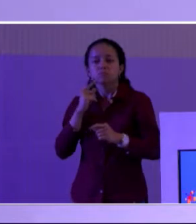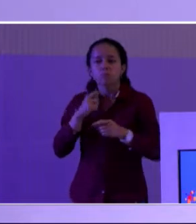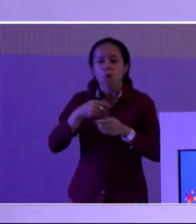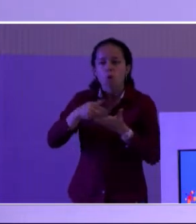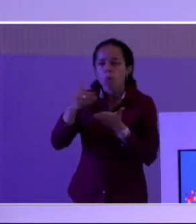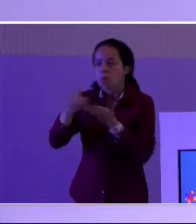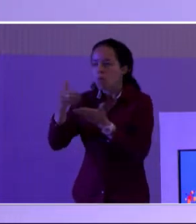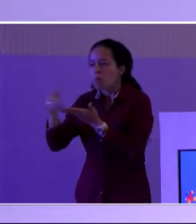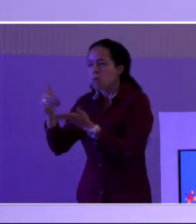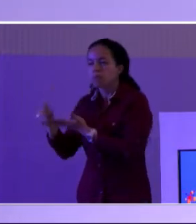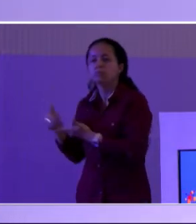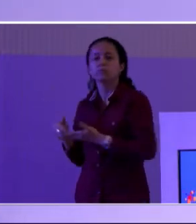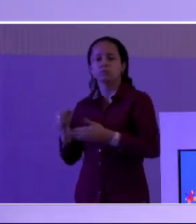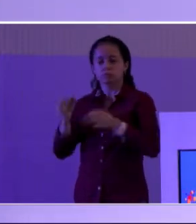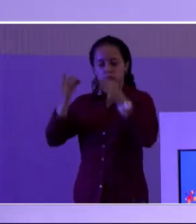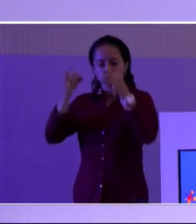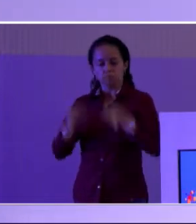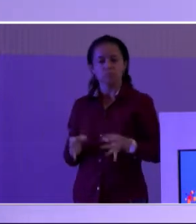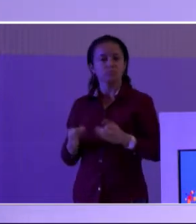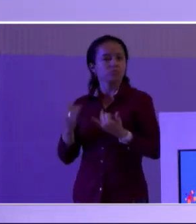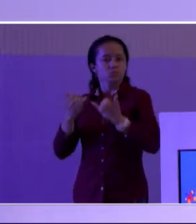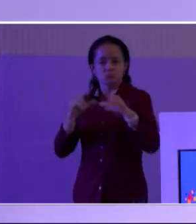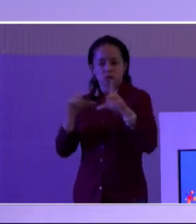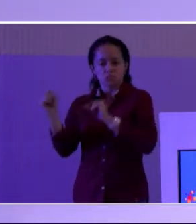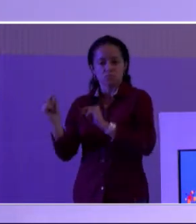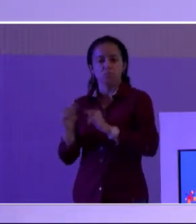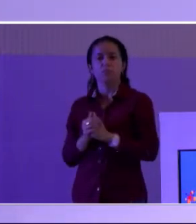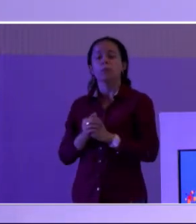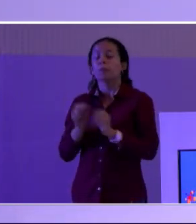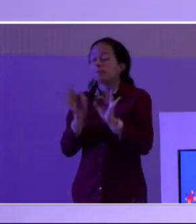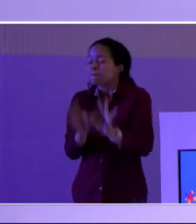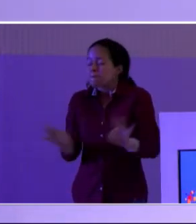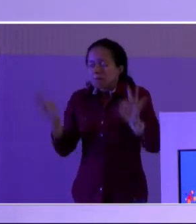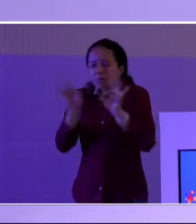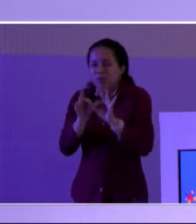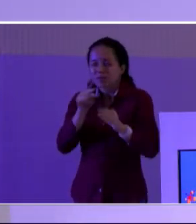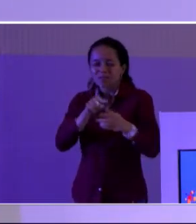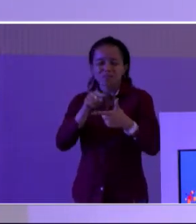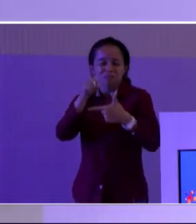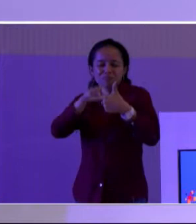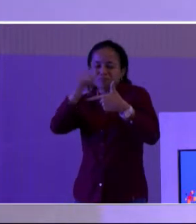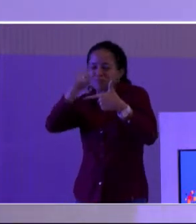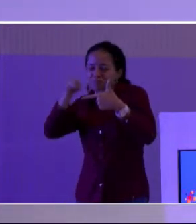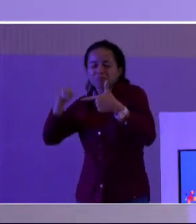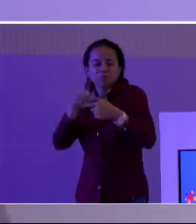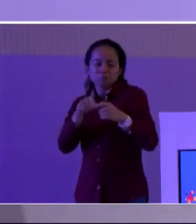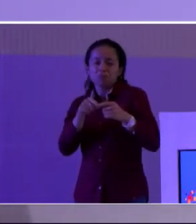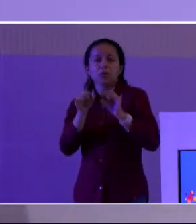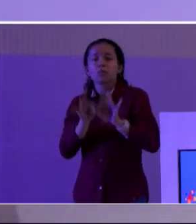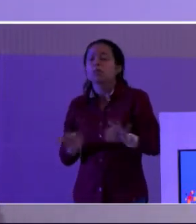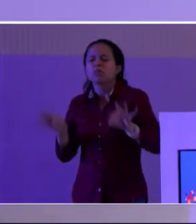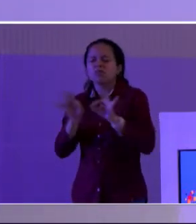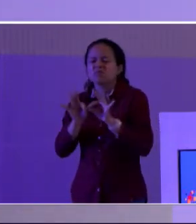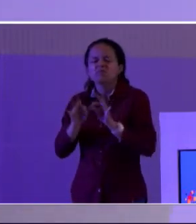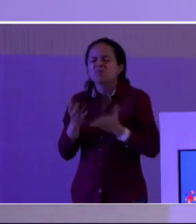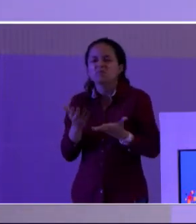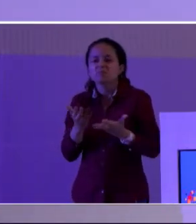entidad ejecutada. Pero lo más importante, más que estas cifras y estos indicadores, es saber